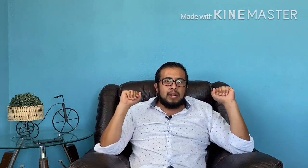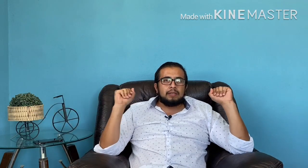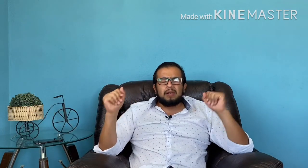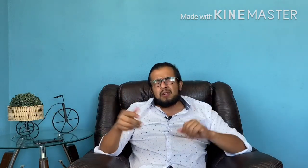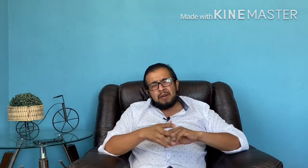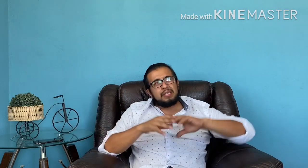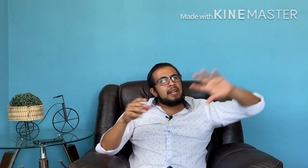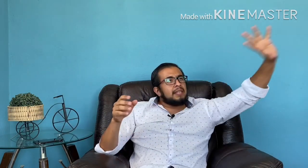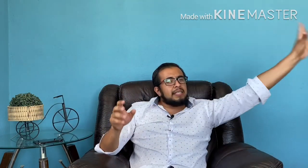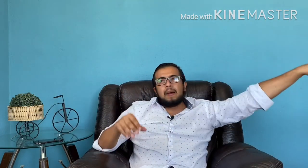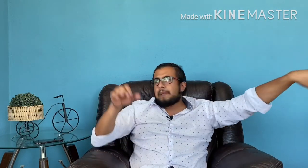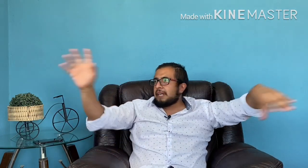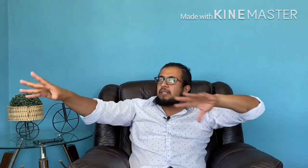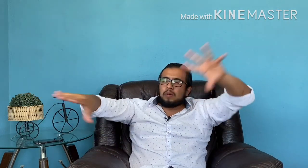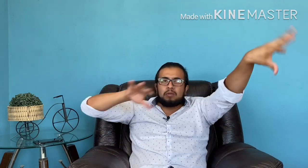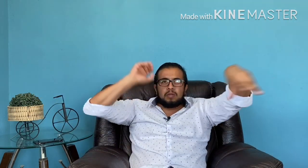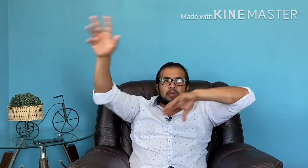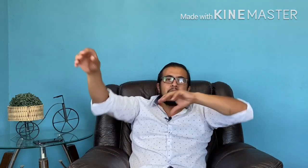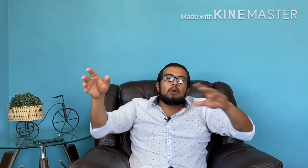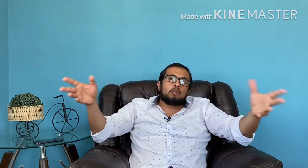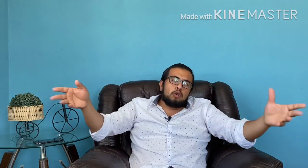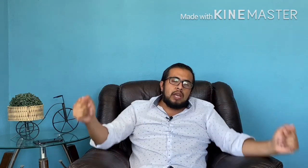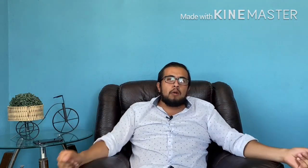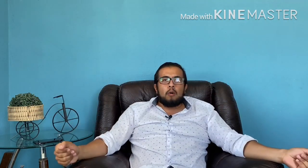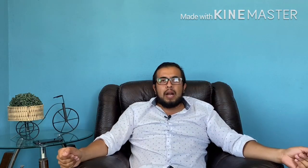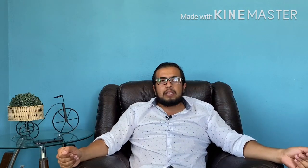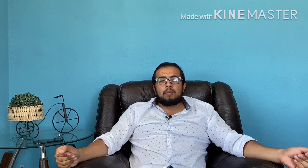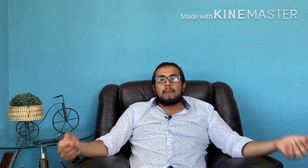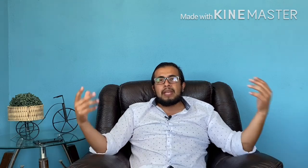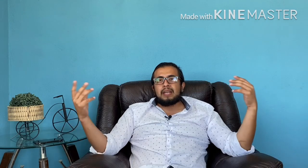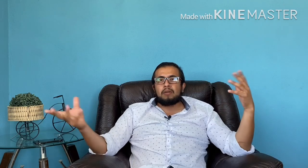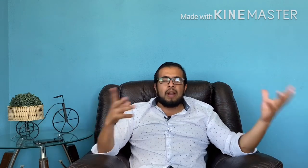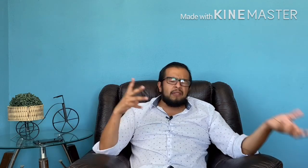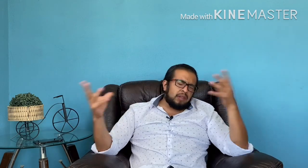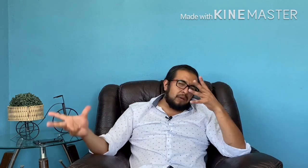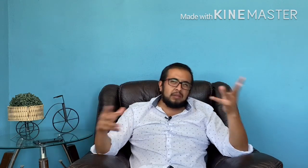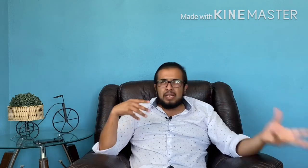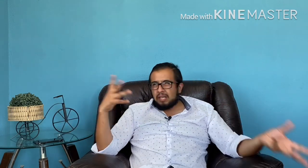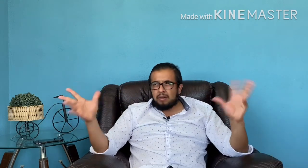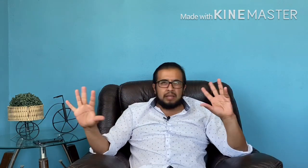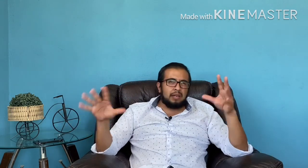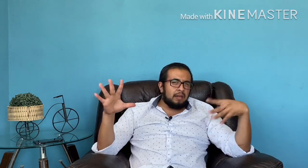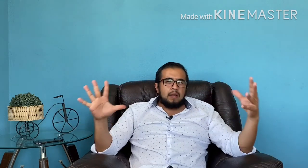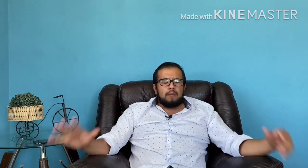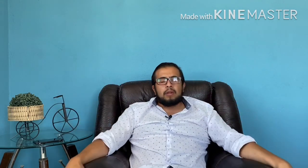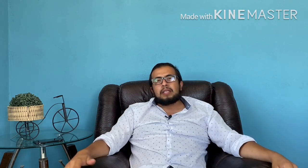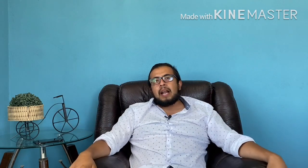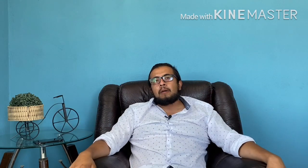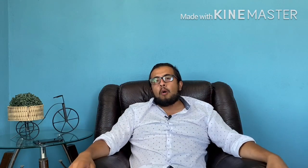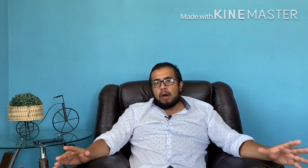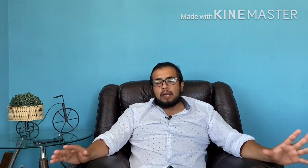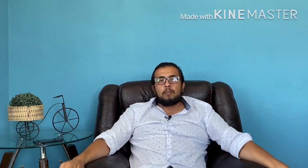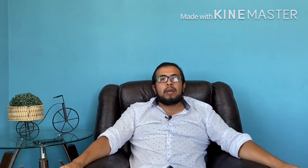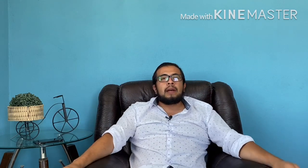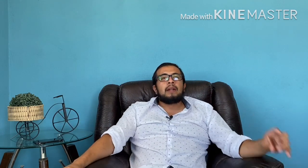no tienen las condiciones, ya sé que va a pasar esto y esto. Yo quiero, ojalá se pueda mañana hacer un live contigo a eso de las 5 de la tarde, por decir